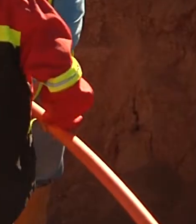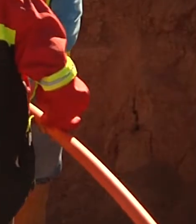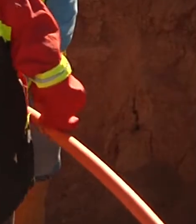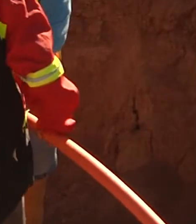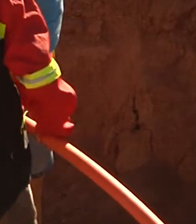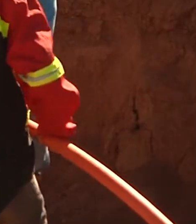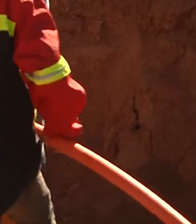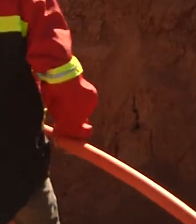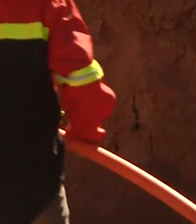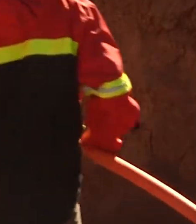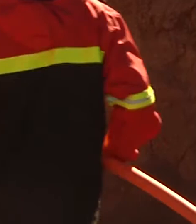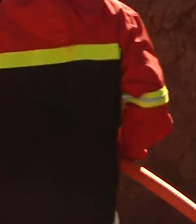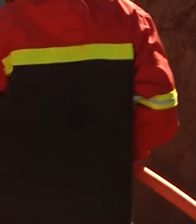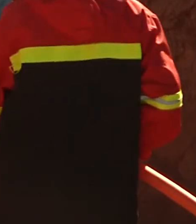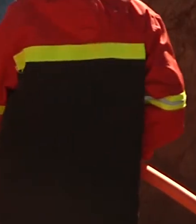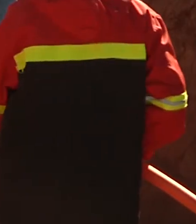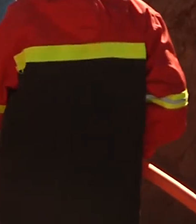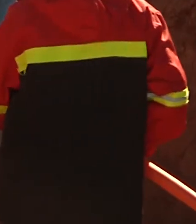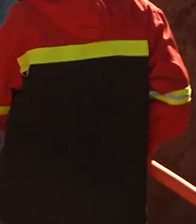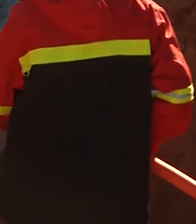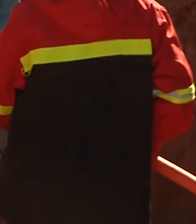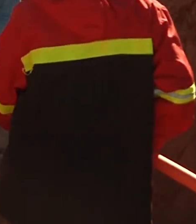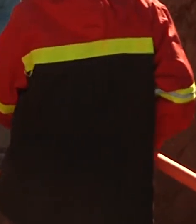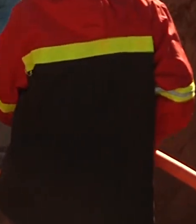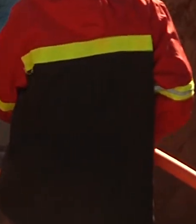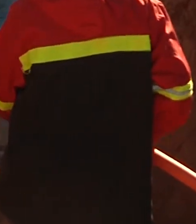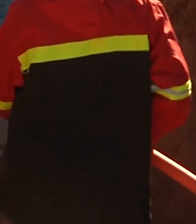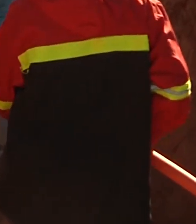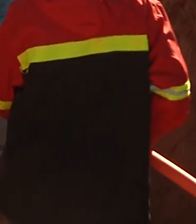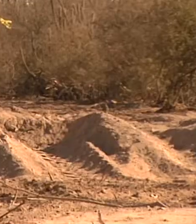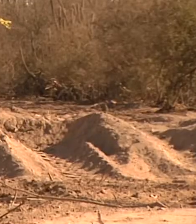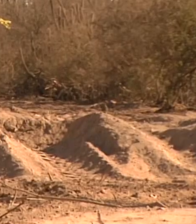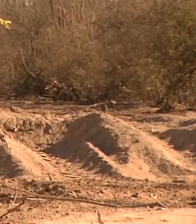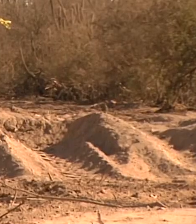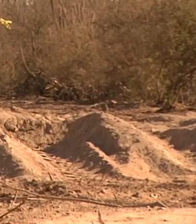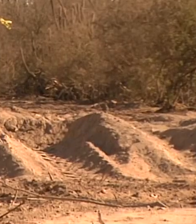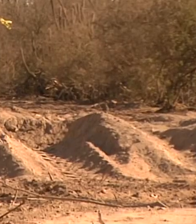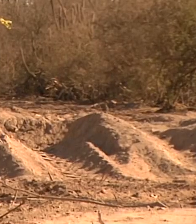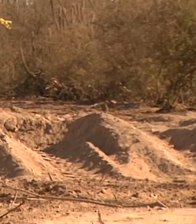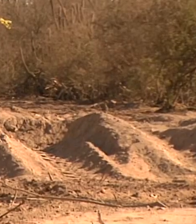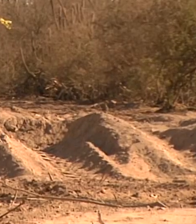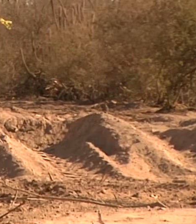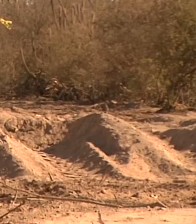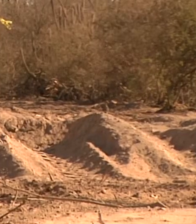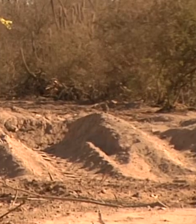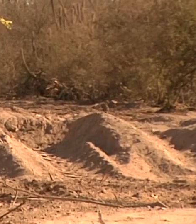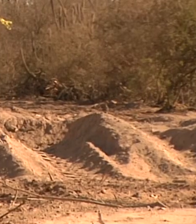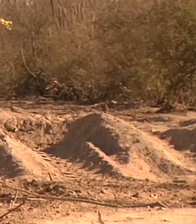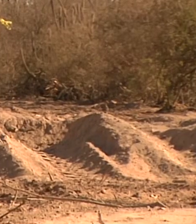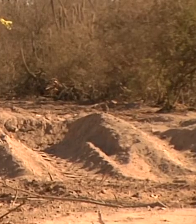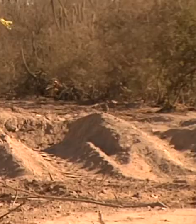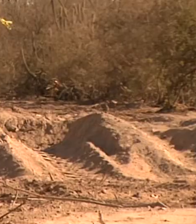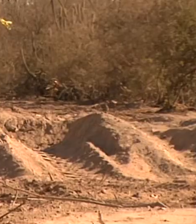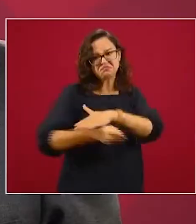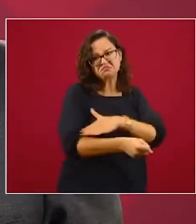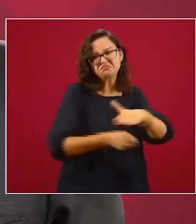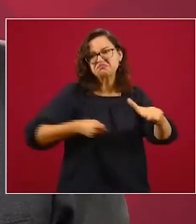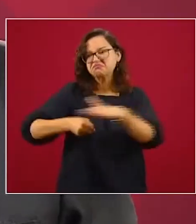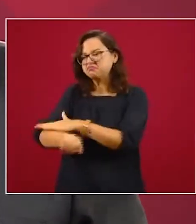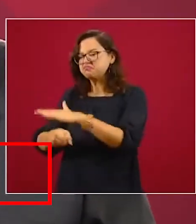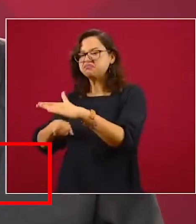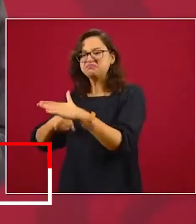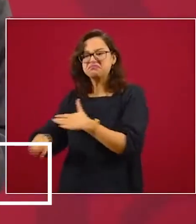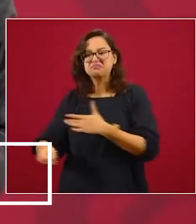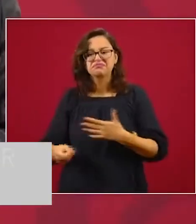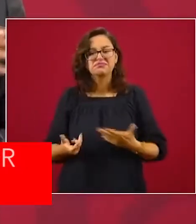no se descarta visitar con empresas para que traten el gas natural mismo que tiene un costo más bajo en el mercado nacional nos